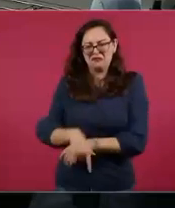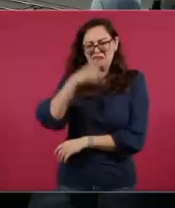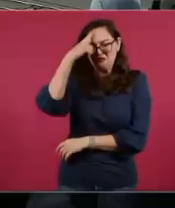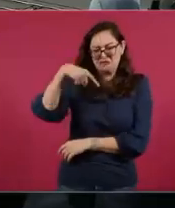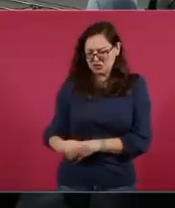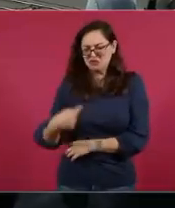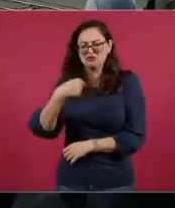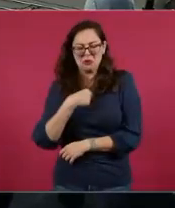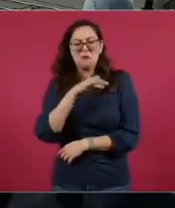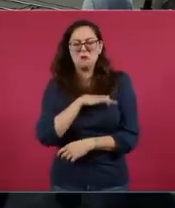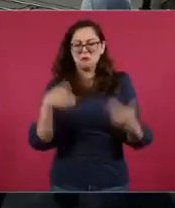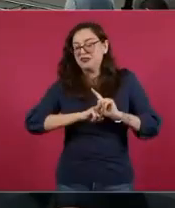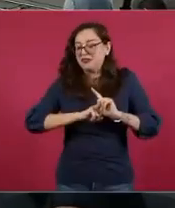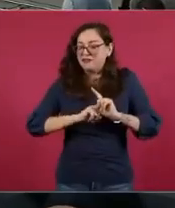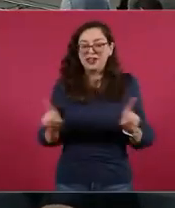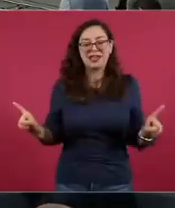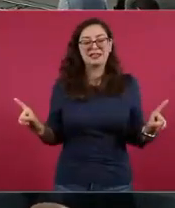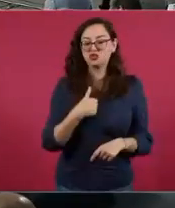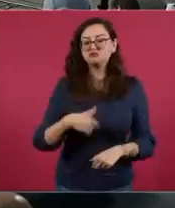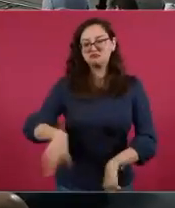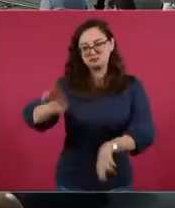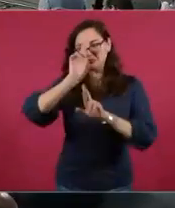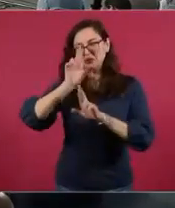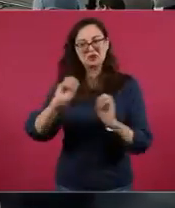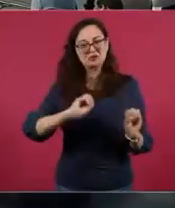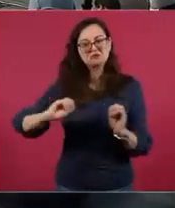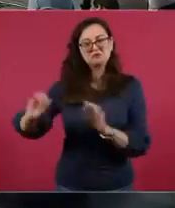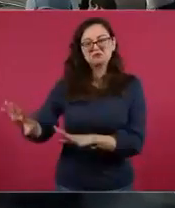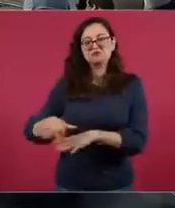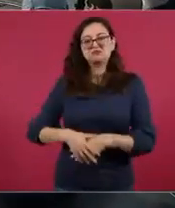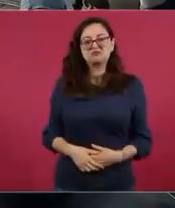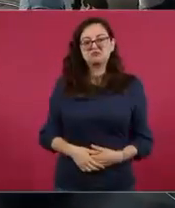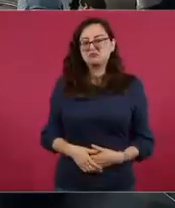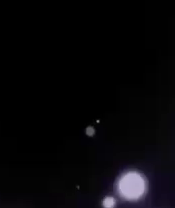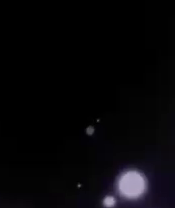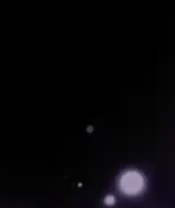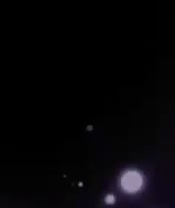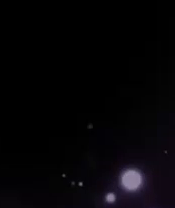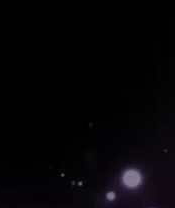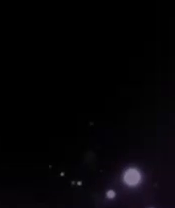solo se presentó en la época del presidente Juárez.